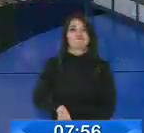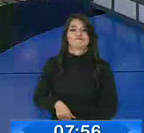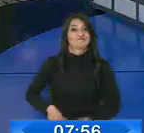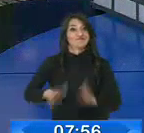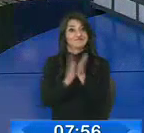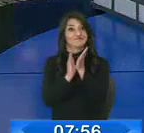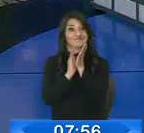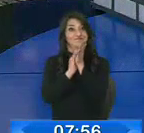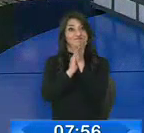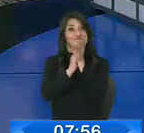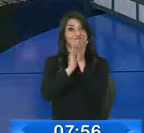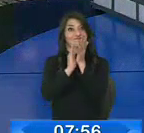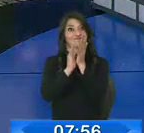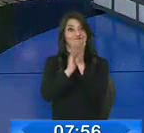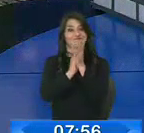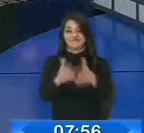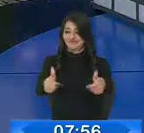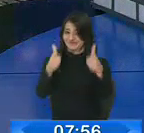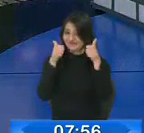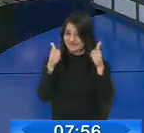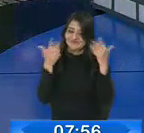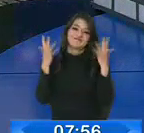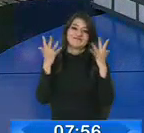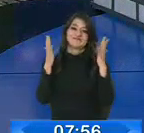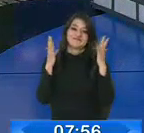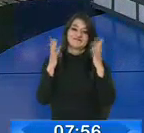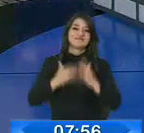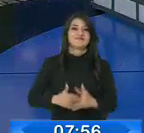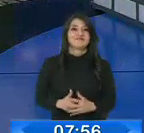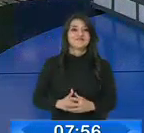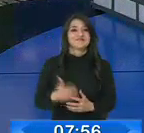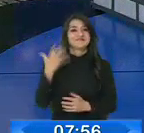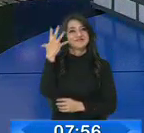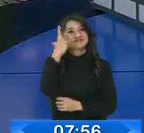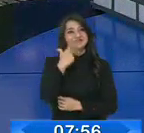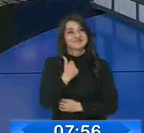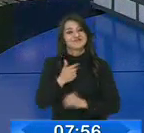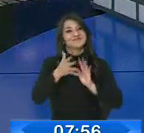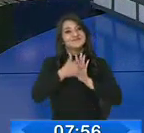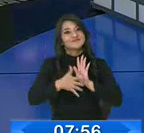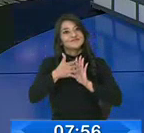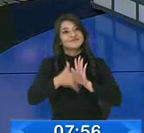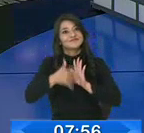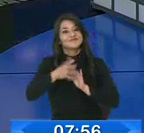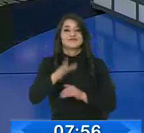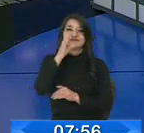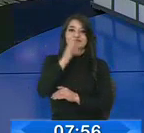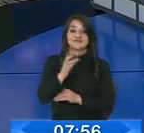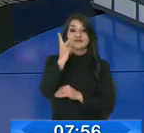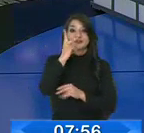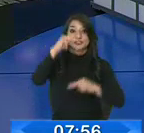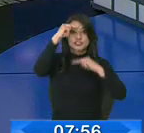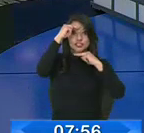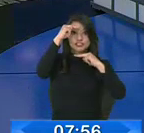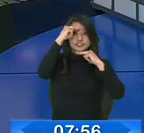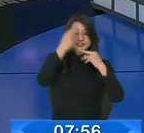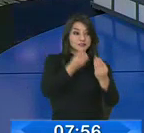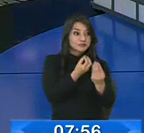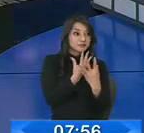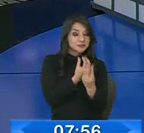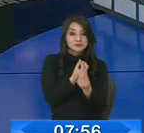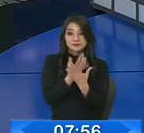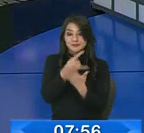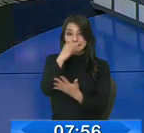¡Se lo merecen! Realmente lindo cómo nos han contagiado durante estos dos noticieros los niños